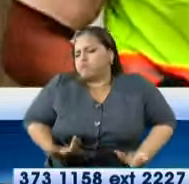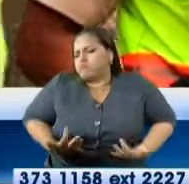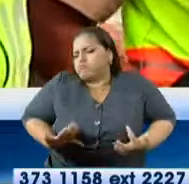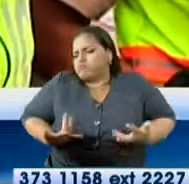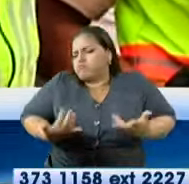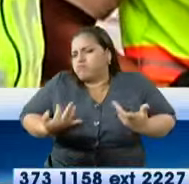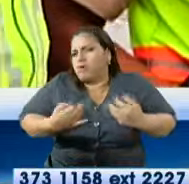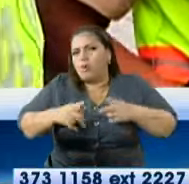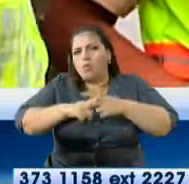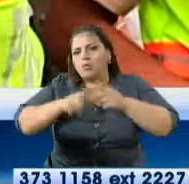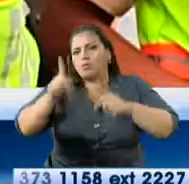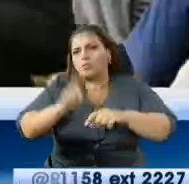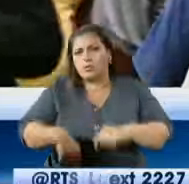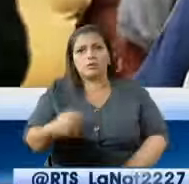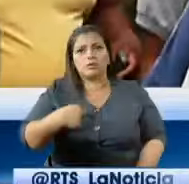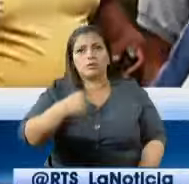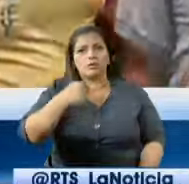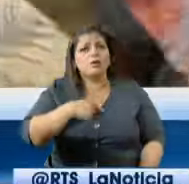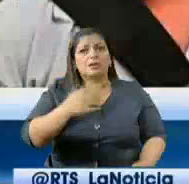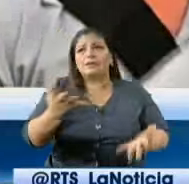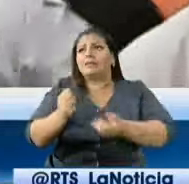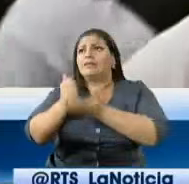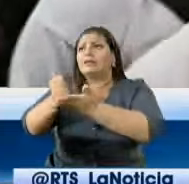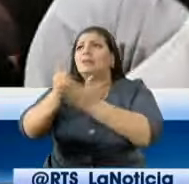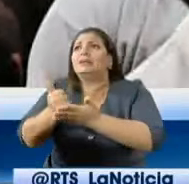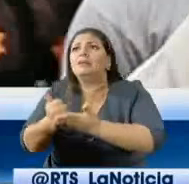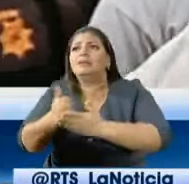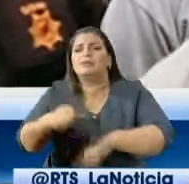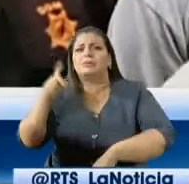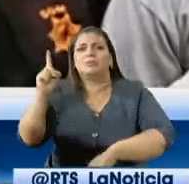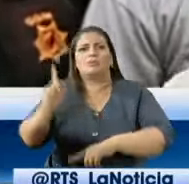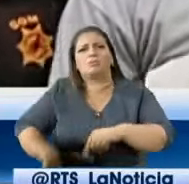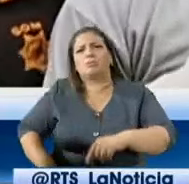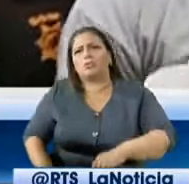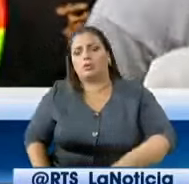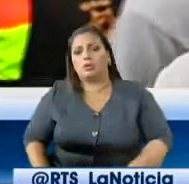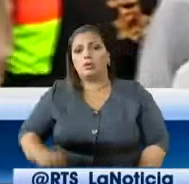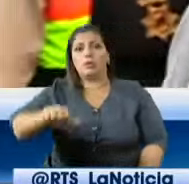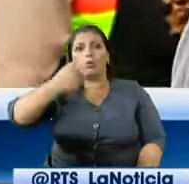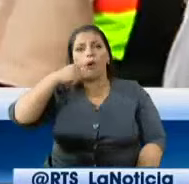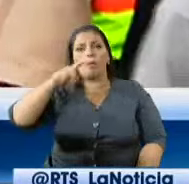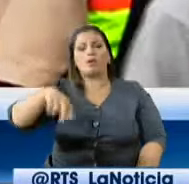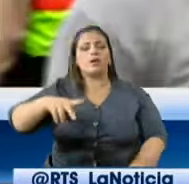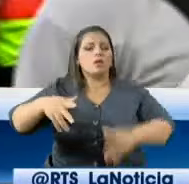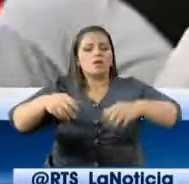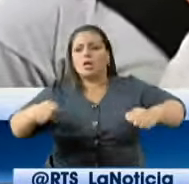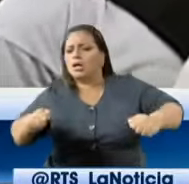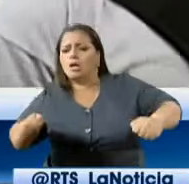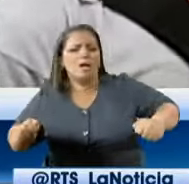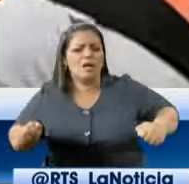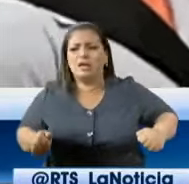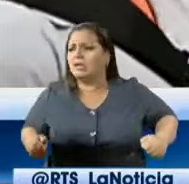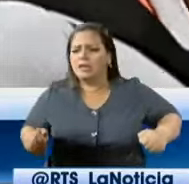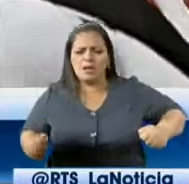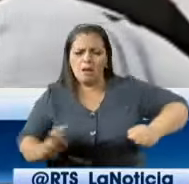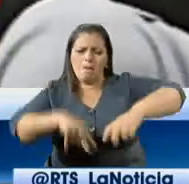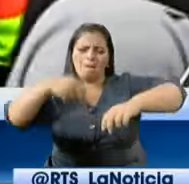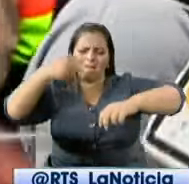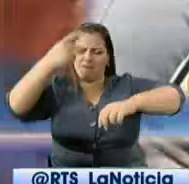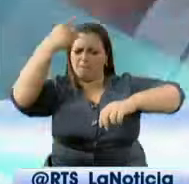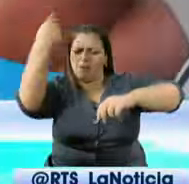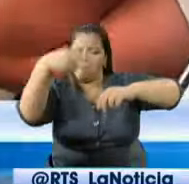sacar a la señora, pero una señora se quemó, ñaño, se quemó. Pero cuando sentí que po, cayó el señor. Cuando me quise meter a sacar a la señora, no pude por los